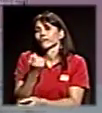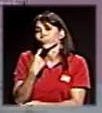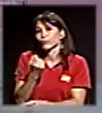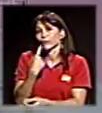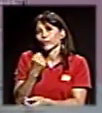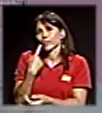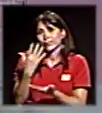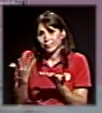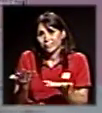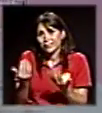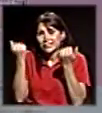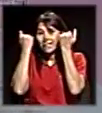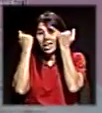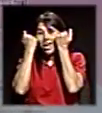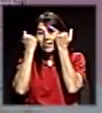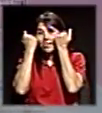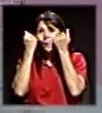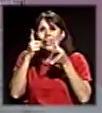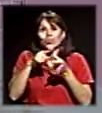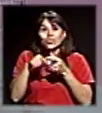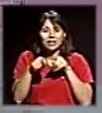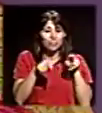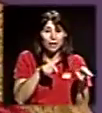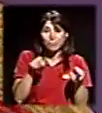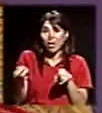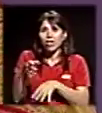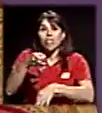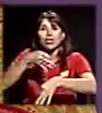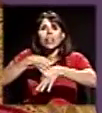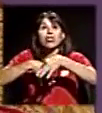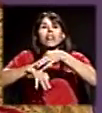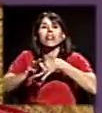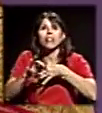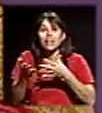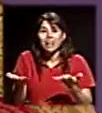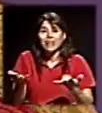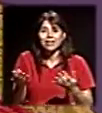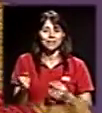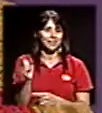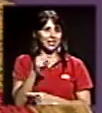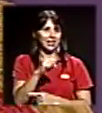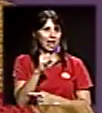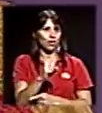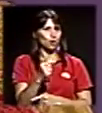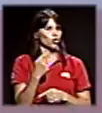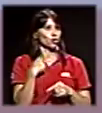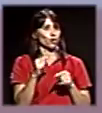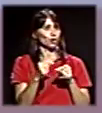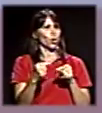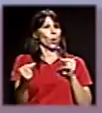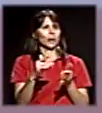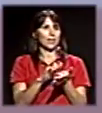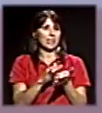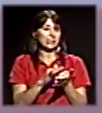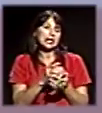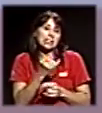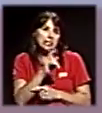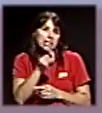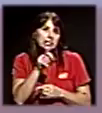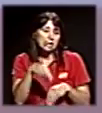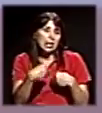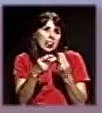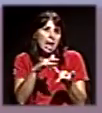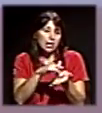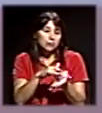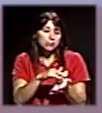un medicamento psiquiátrico para un estado que le dejó claro yo no estoy contra la medicación si hay que medicar hay que medicar